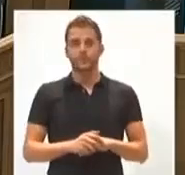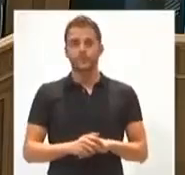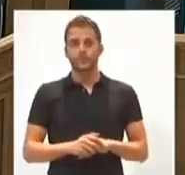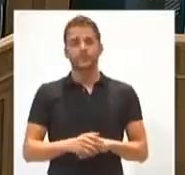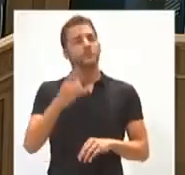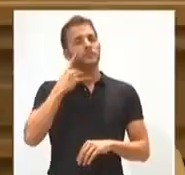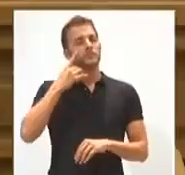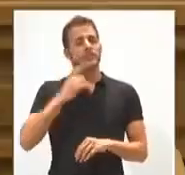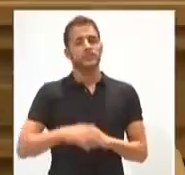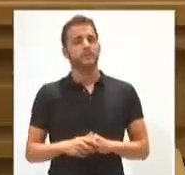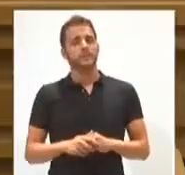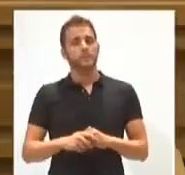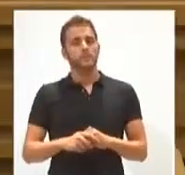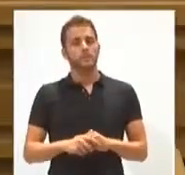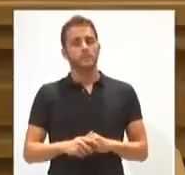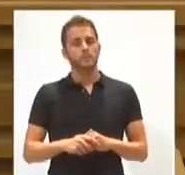y en el sanidad